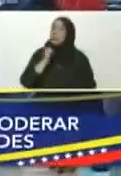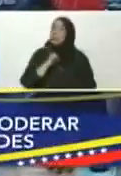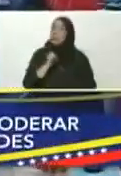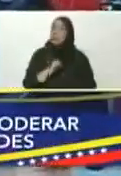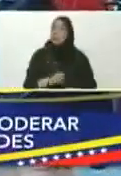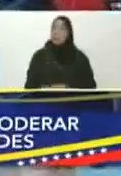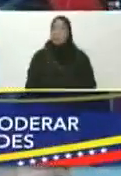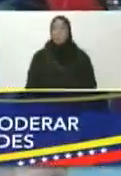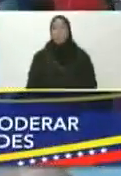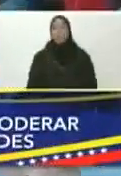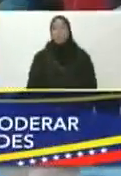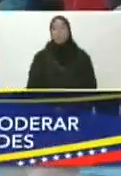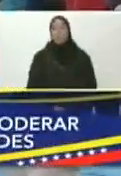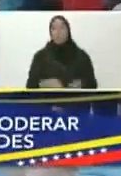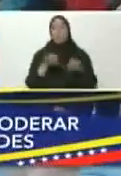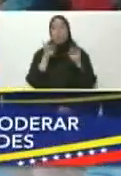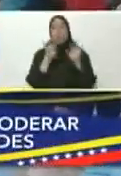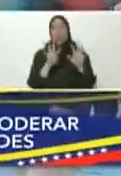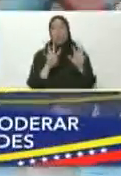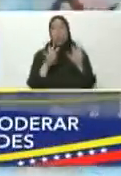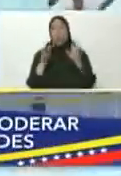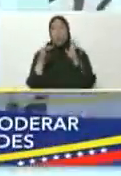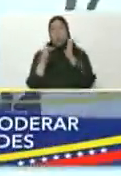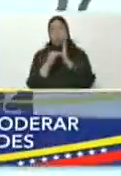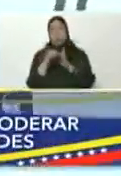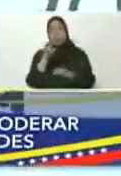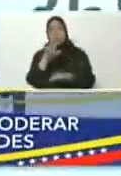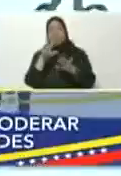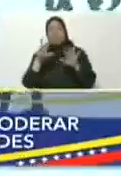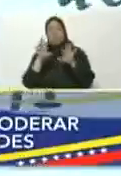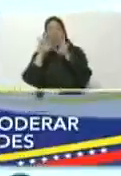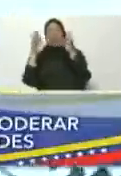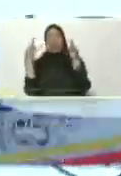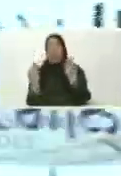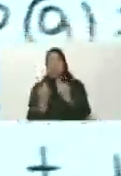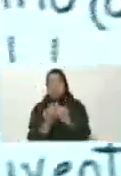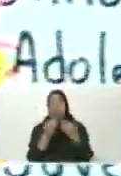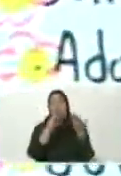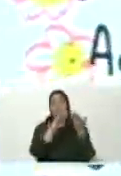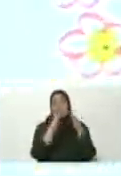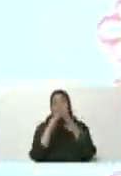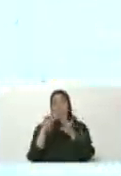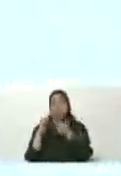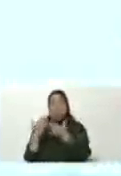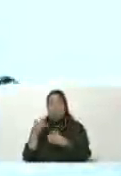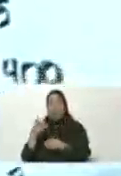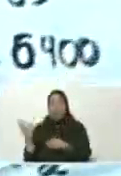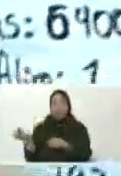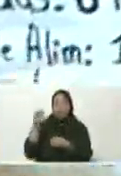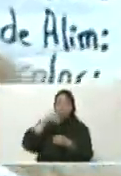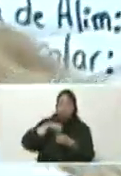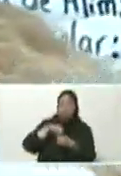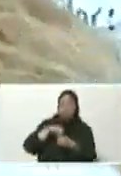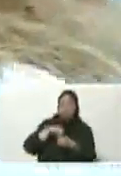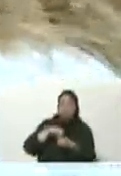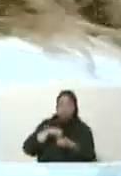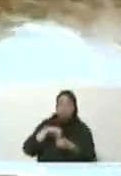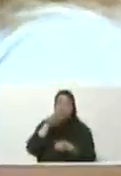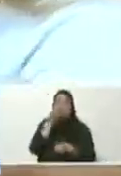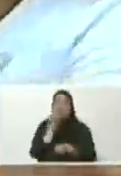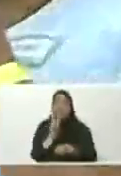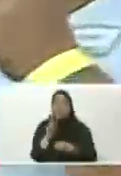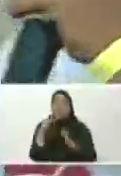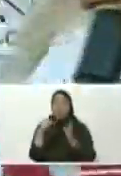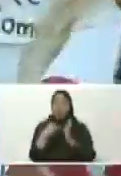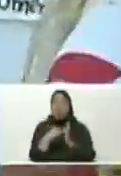las 9.283 familias que conforman nuestra comuna Paso de Vencedores, tenemos la necesidad de que